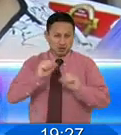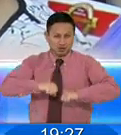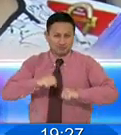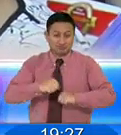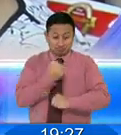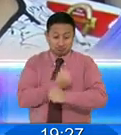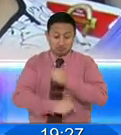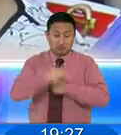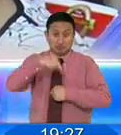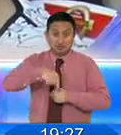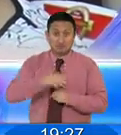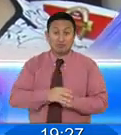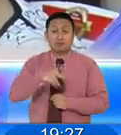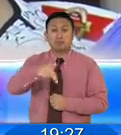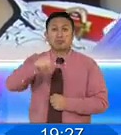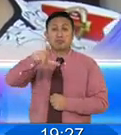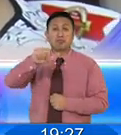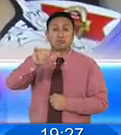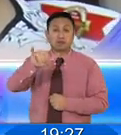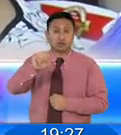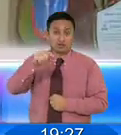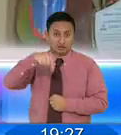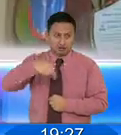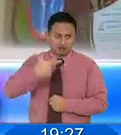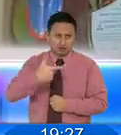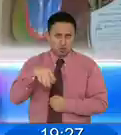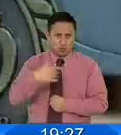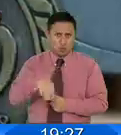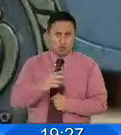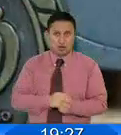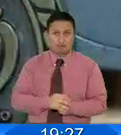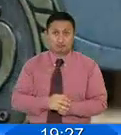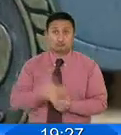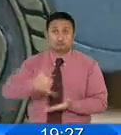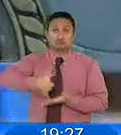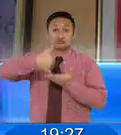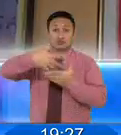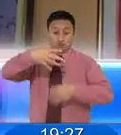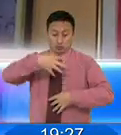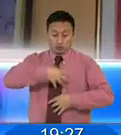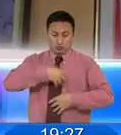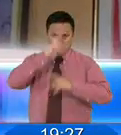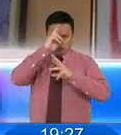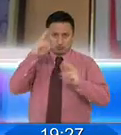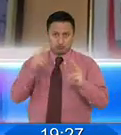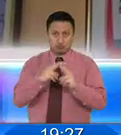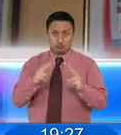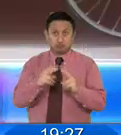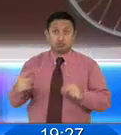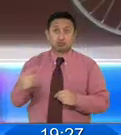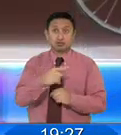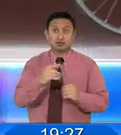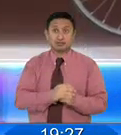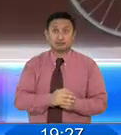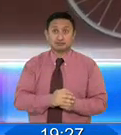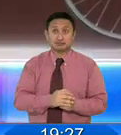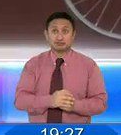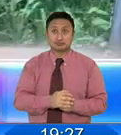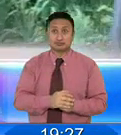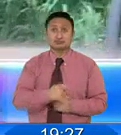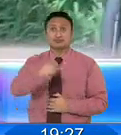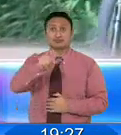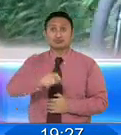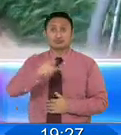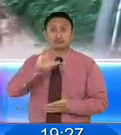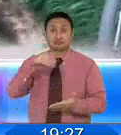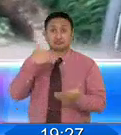playa y dejó nuestro país en alto. Los trofeos, medallas y reconocimientos de la locomotora del Carchi a la vista inspiran a quienes llegan hasta el